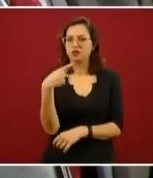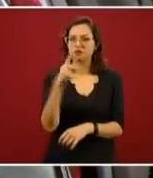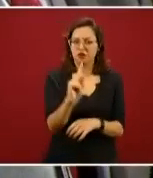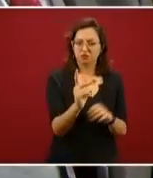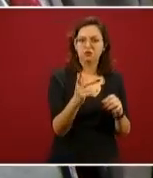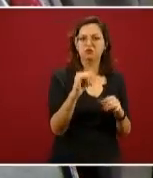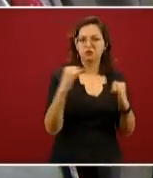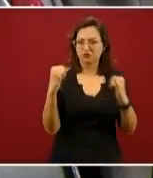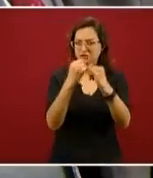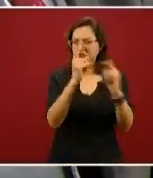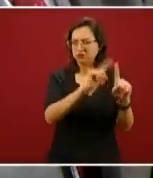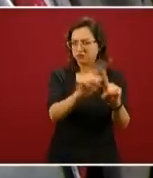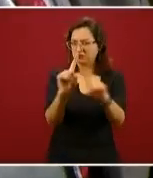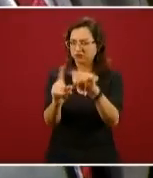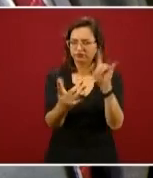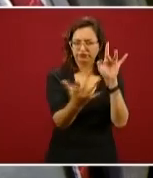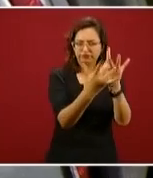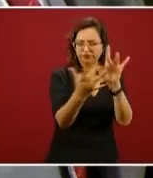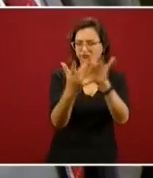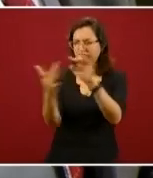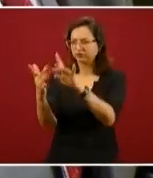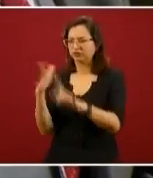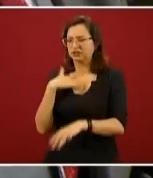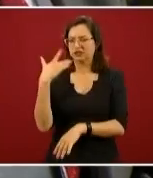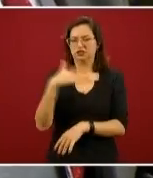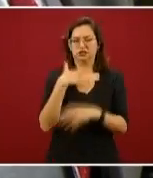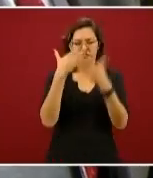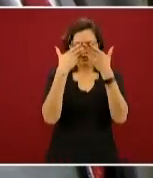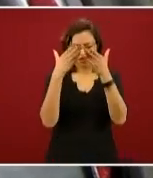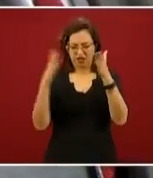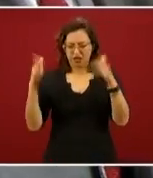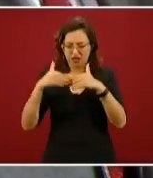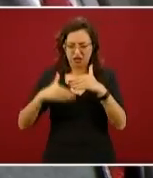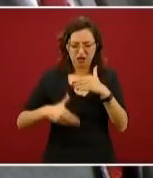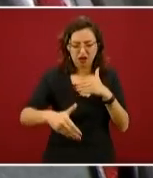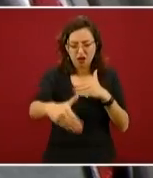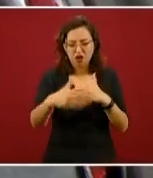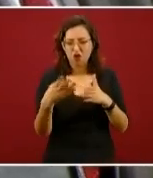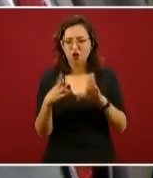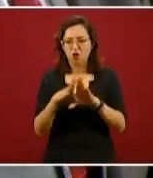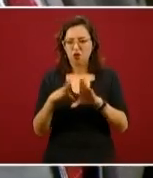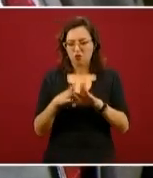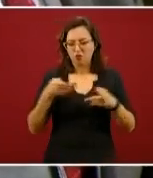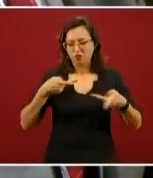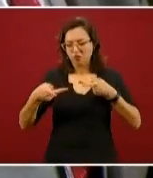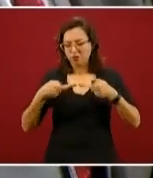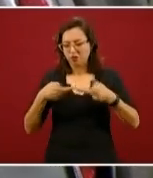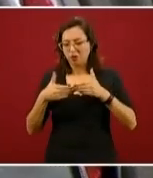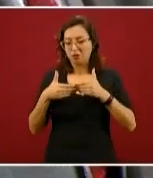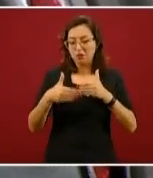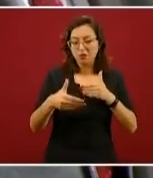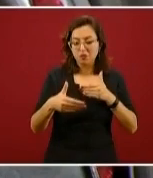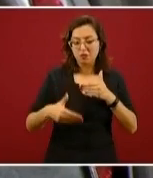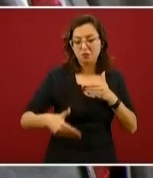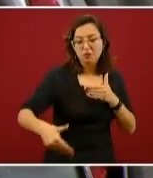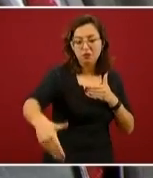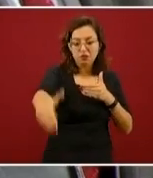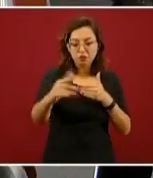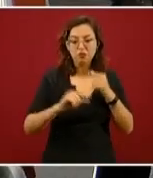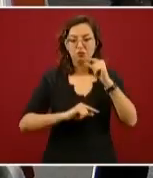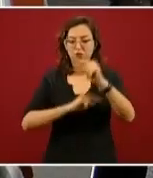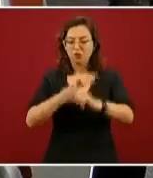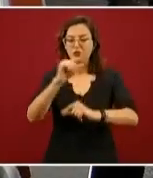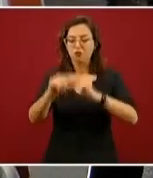amplia, con un horizonte de mediano plazo para la preparación y un horizonte de mediano y largo plazo para la